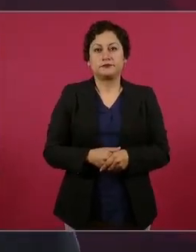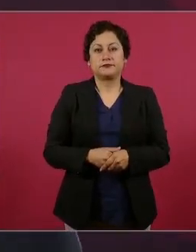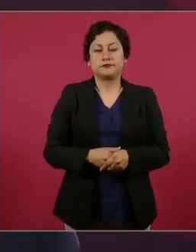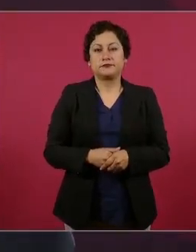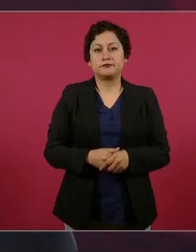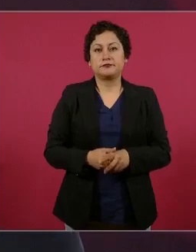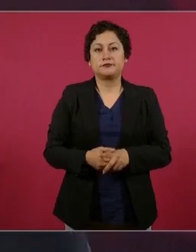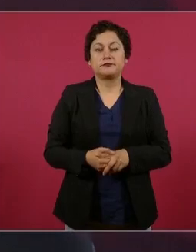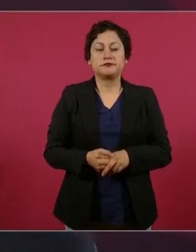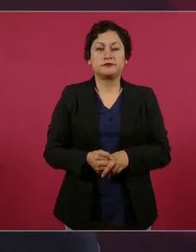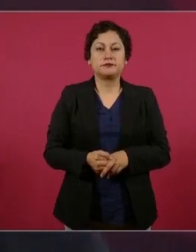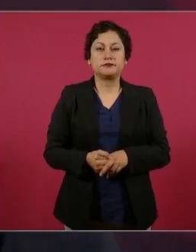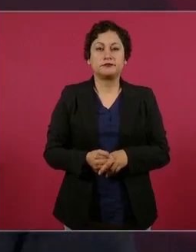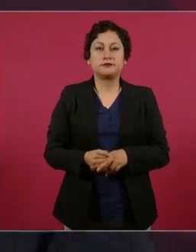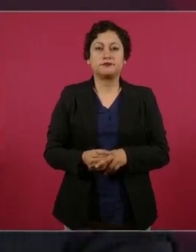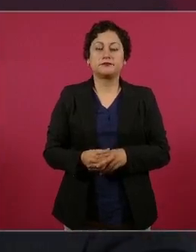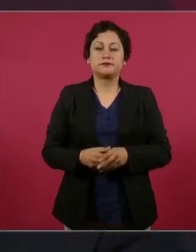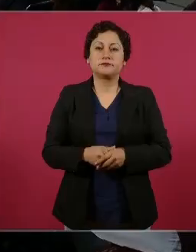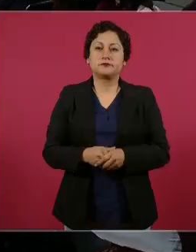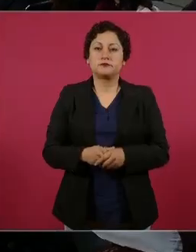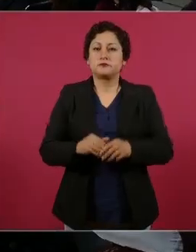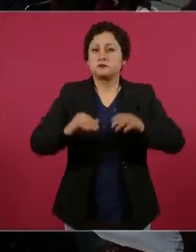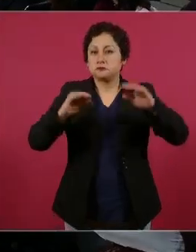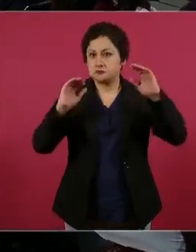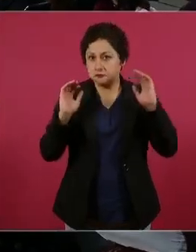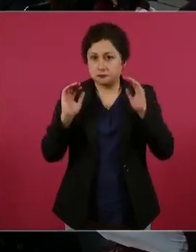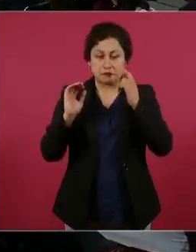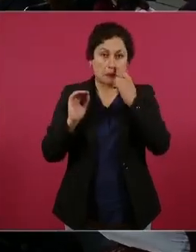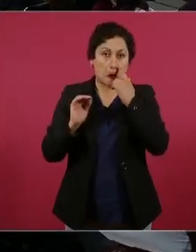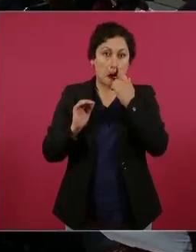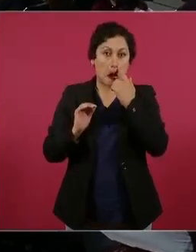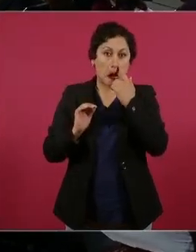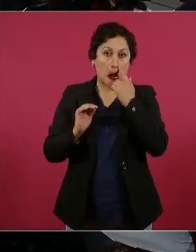No se acuerdan nuestros